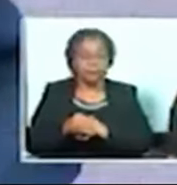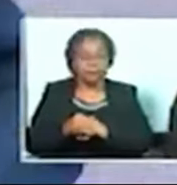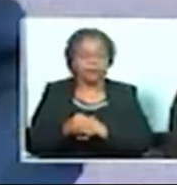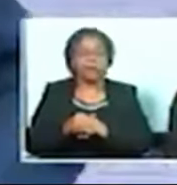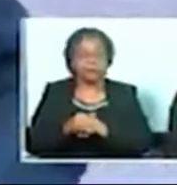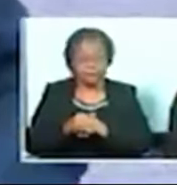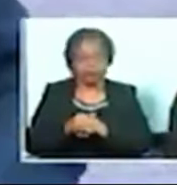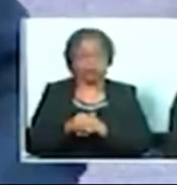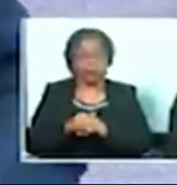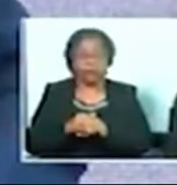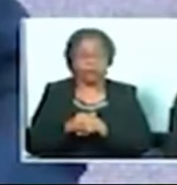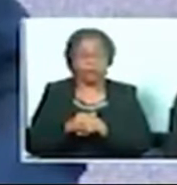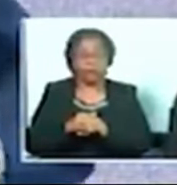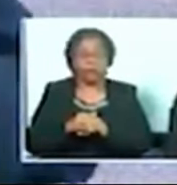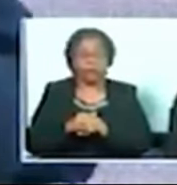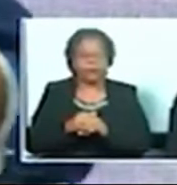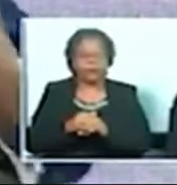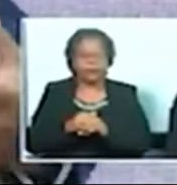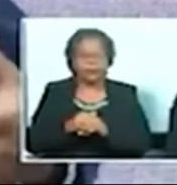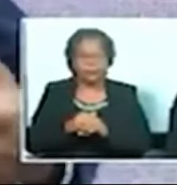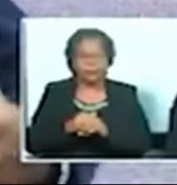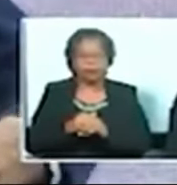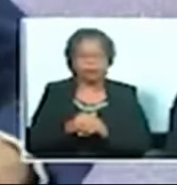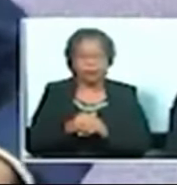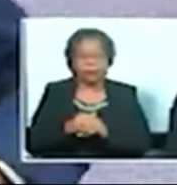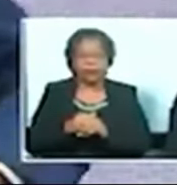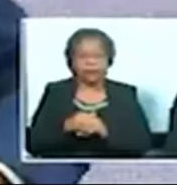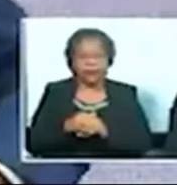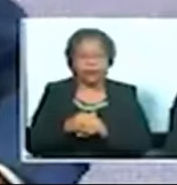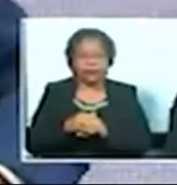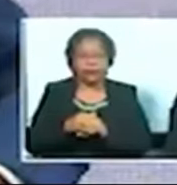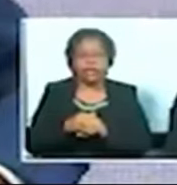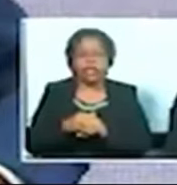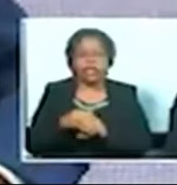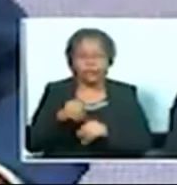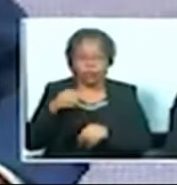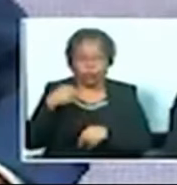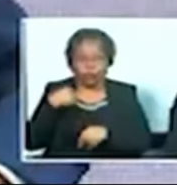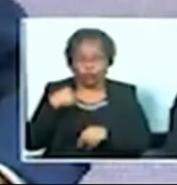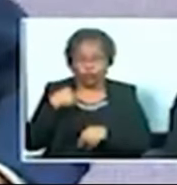ustedes saben que el presidente de la República ha presentado una propuesta, un